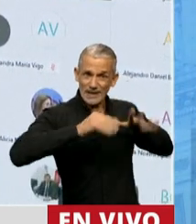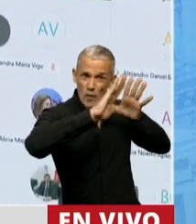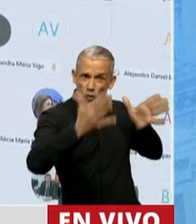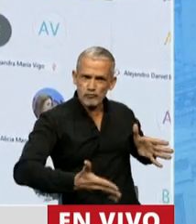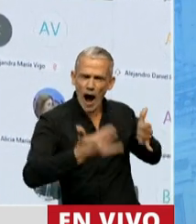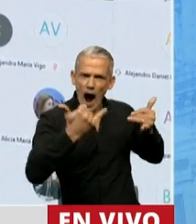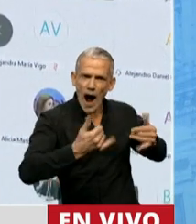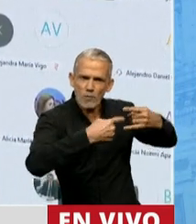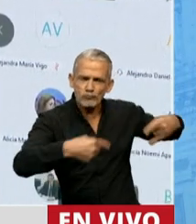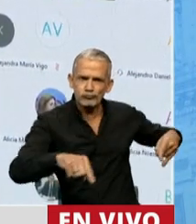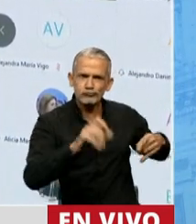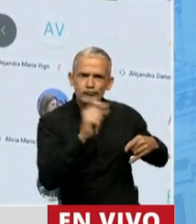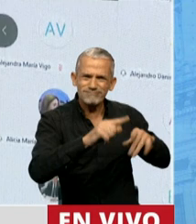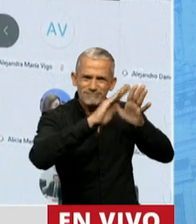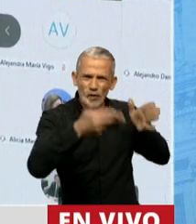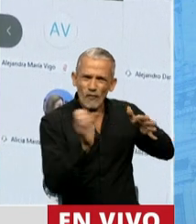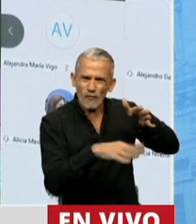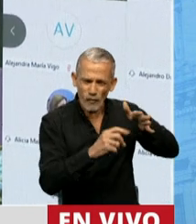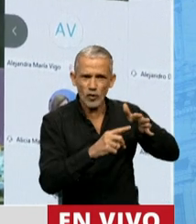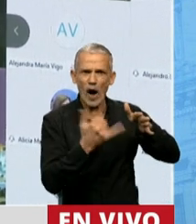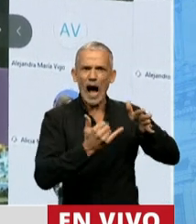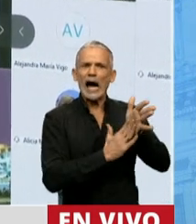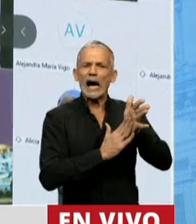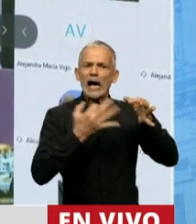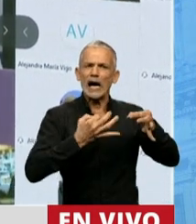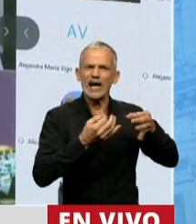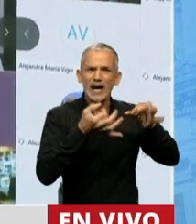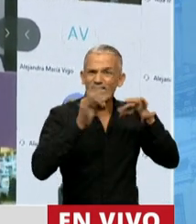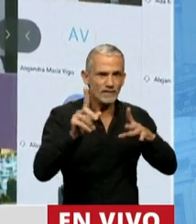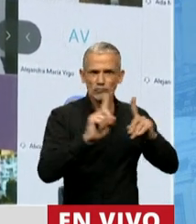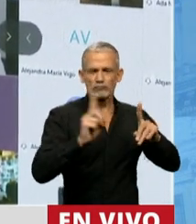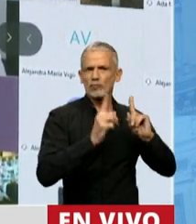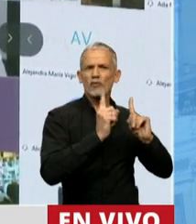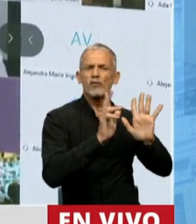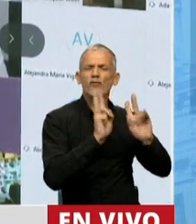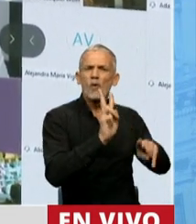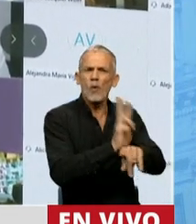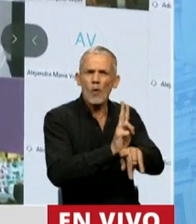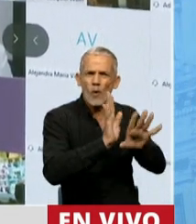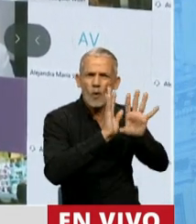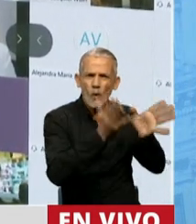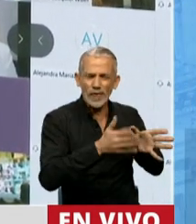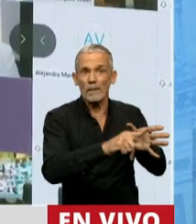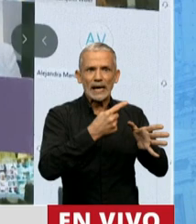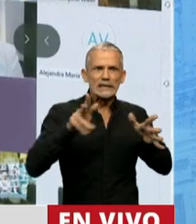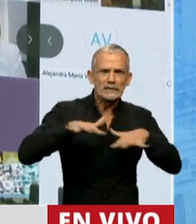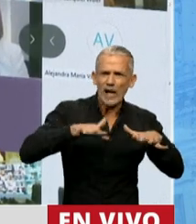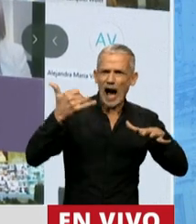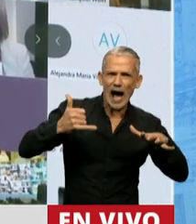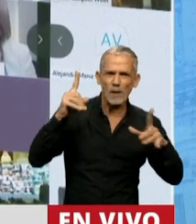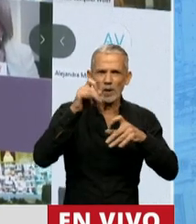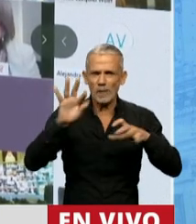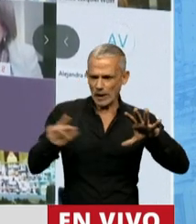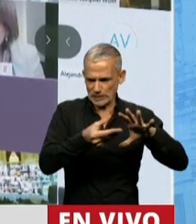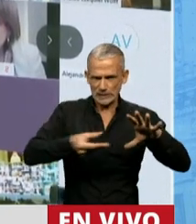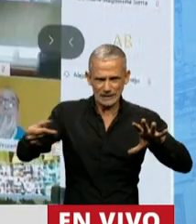patrimonio que entendemos debe ser un garante permanente para las situaciones este fundamentales que puedan producirse